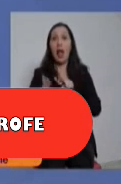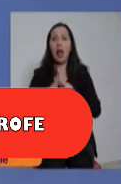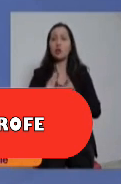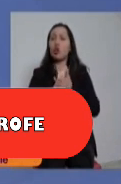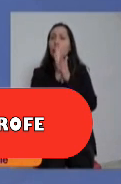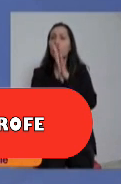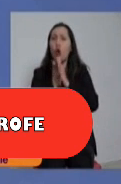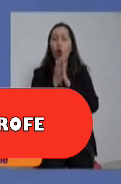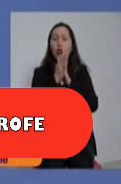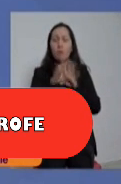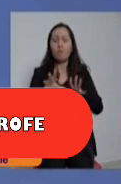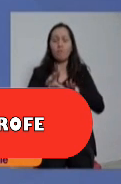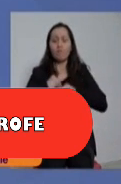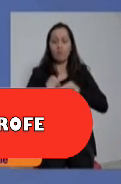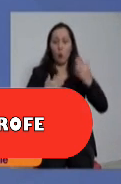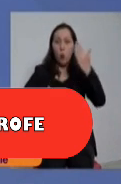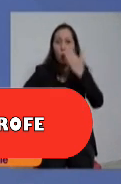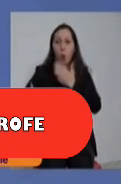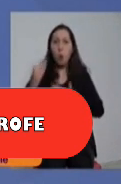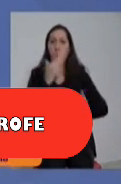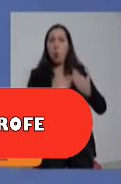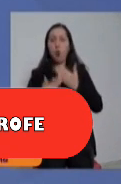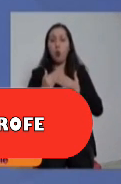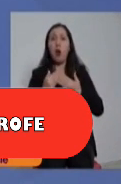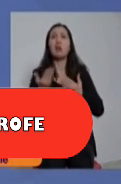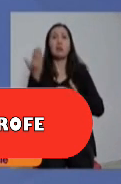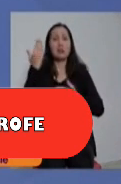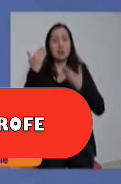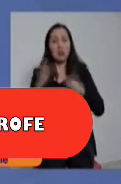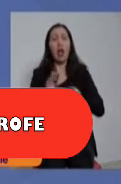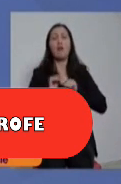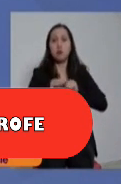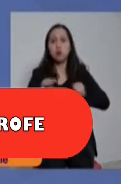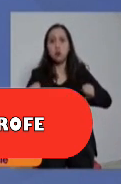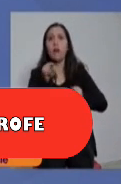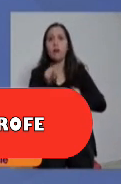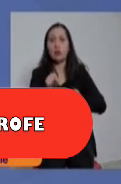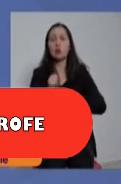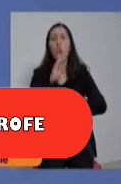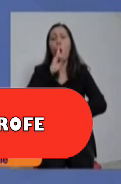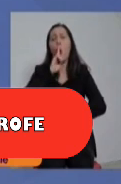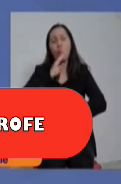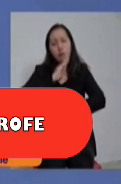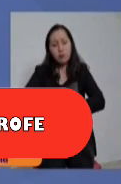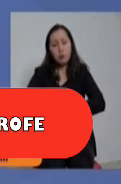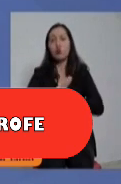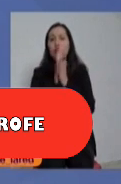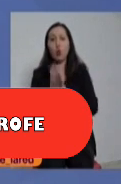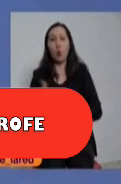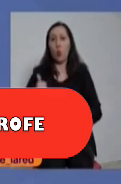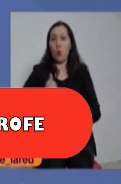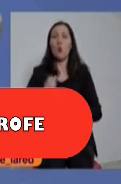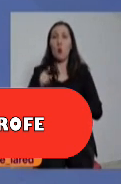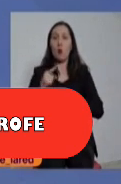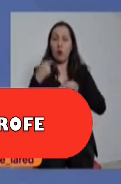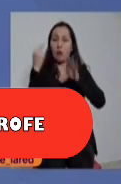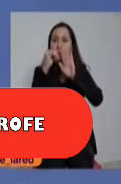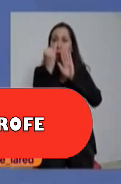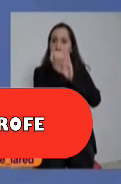realicen todas las medidas de autocuidado que han sido recomendadas y que cumplan con todas las instrucciones